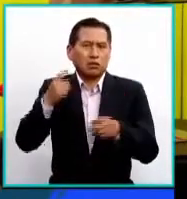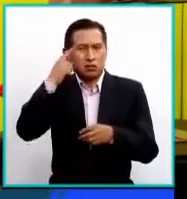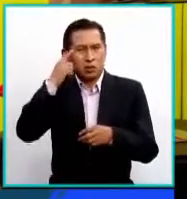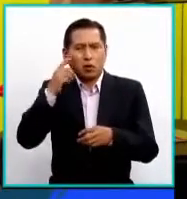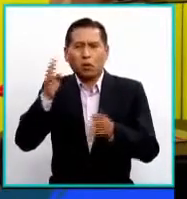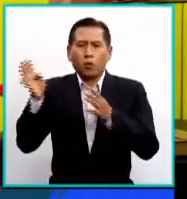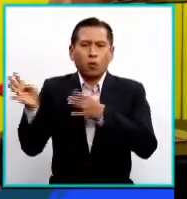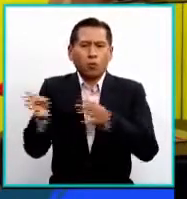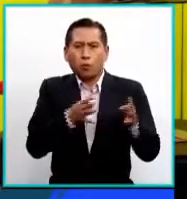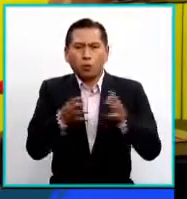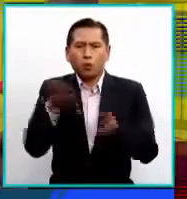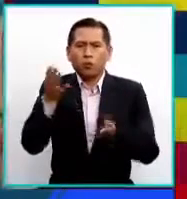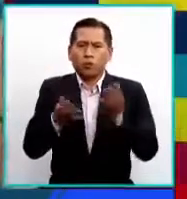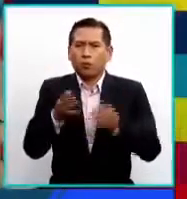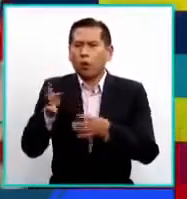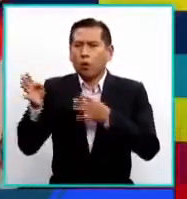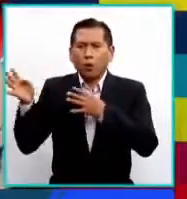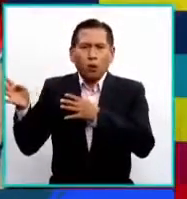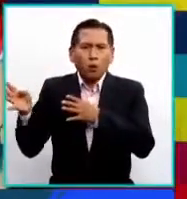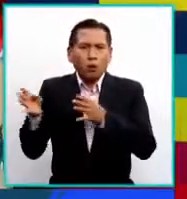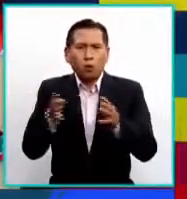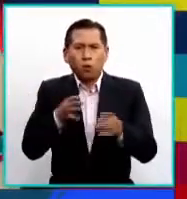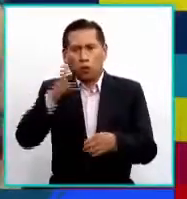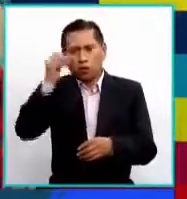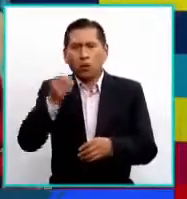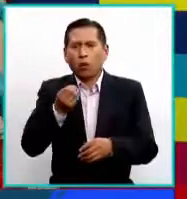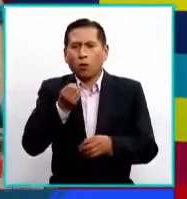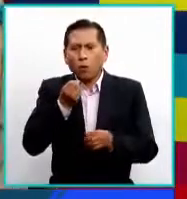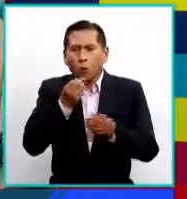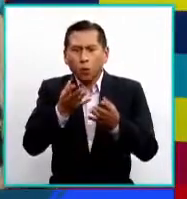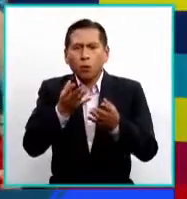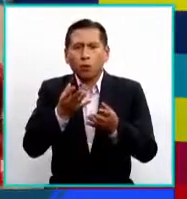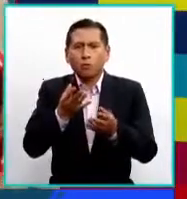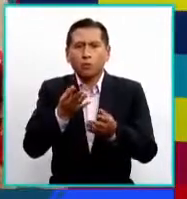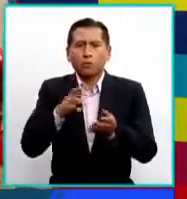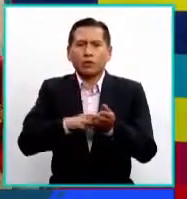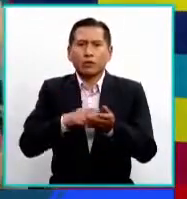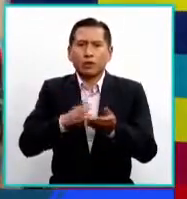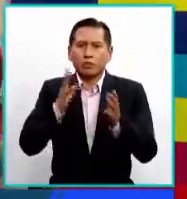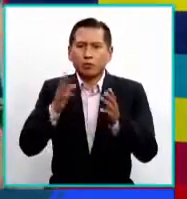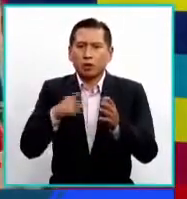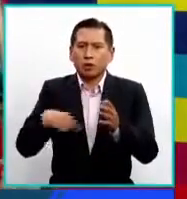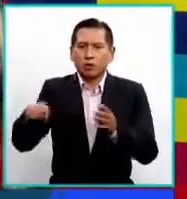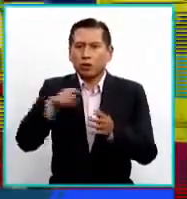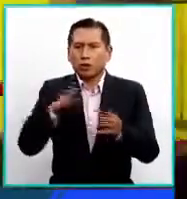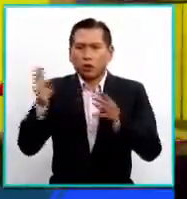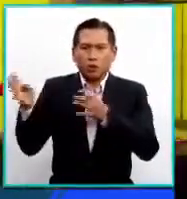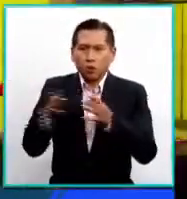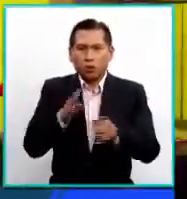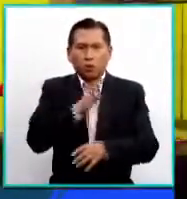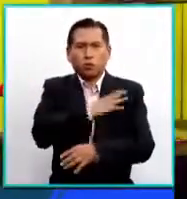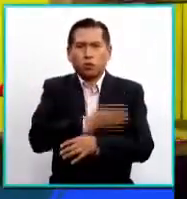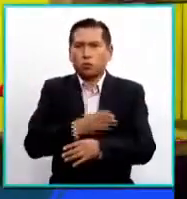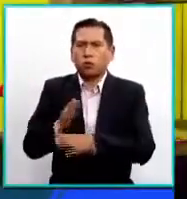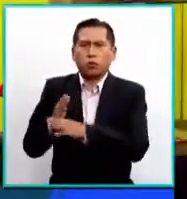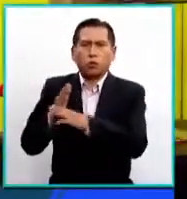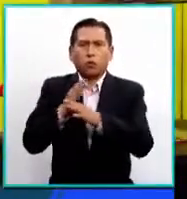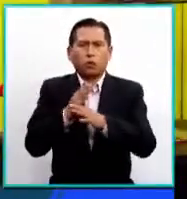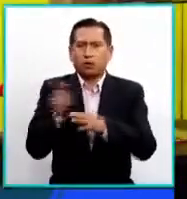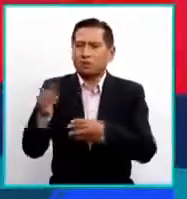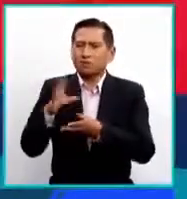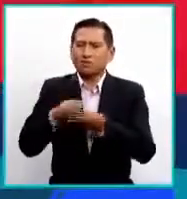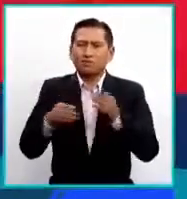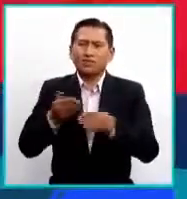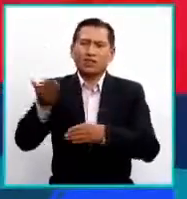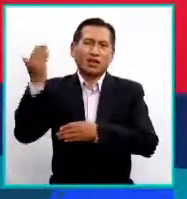el viento, ¿no? Y de alguna manera el soplo del hombre con estos instrumentos de viento iba como a contrarrestar esos vientos que desde las leyendas